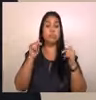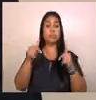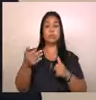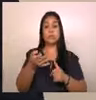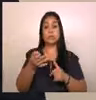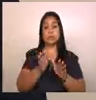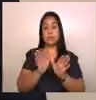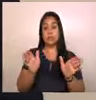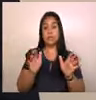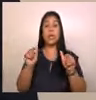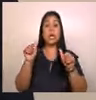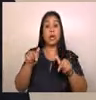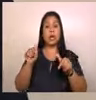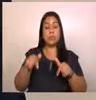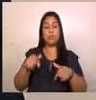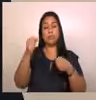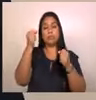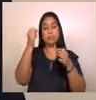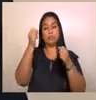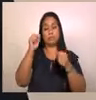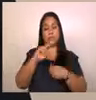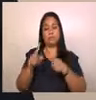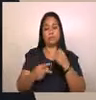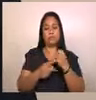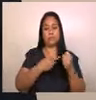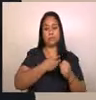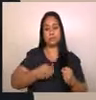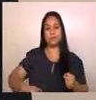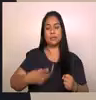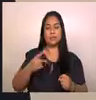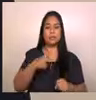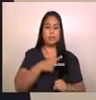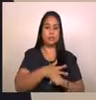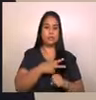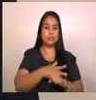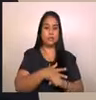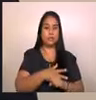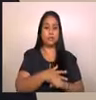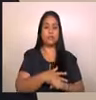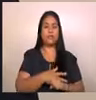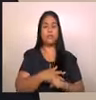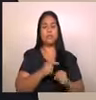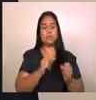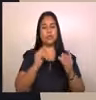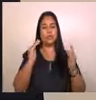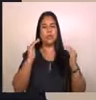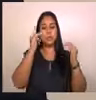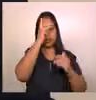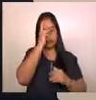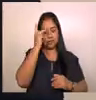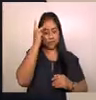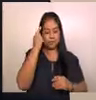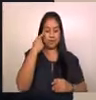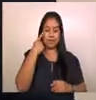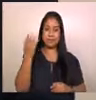momento recibimos el mensaje de la señora vicepresidenta de la República de Guatemala, la doctora Karin Herrera.